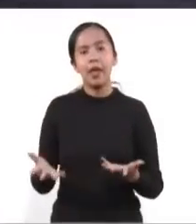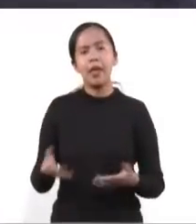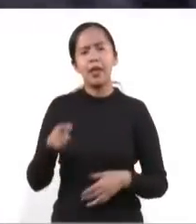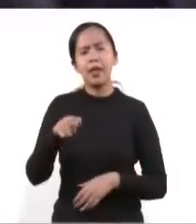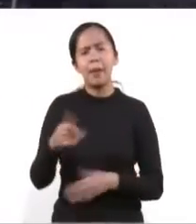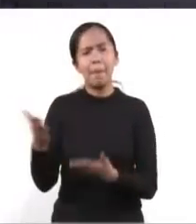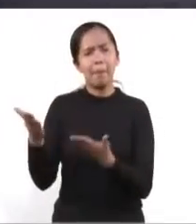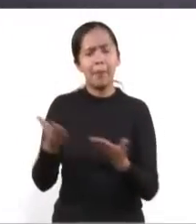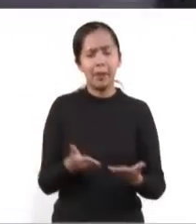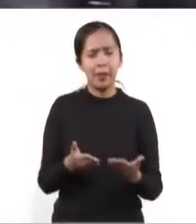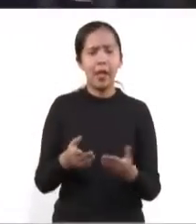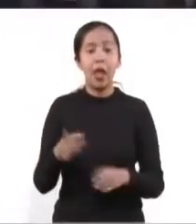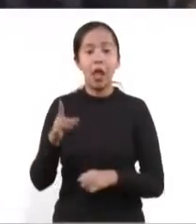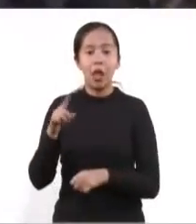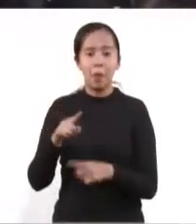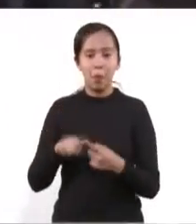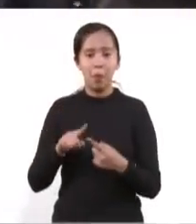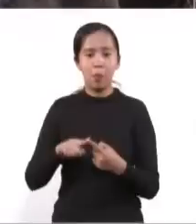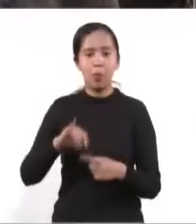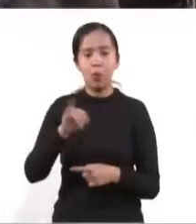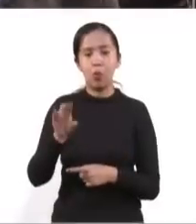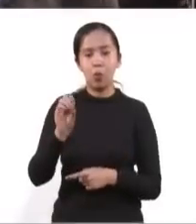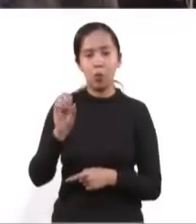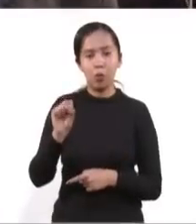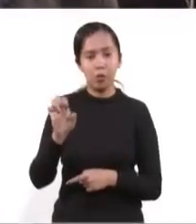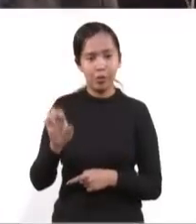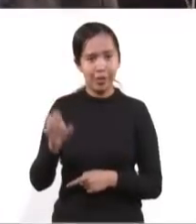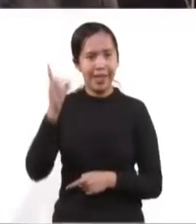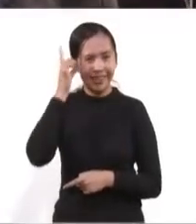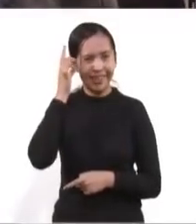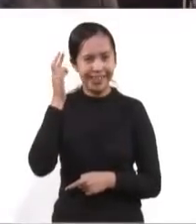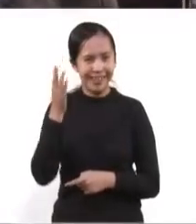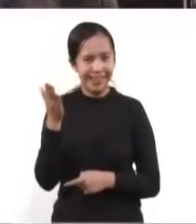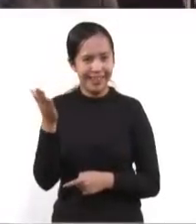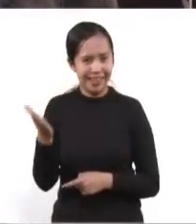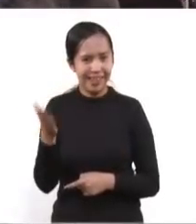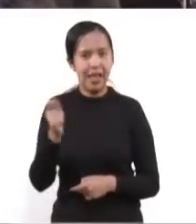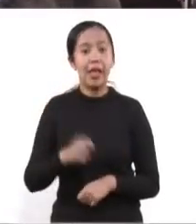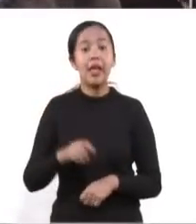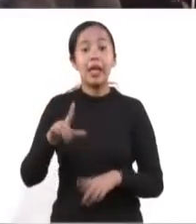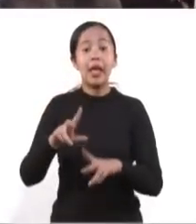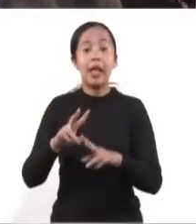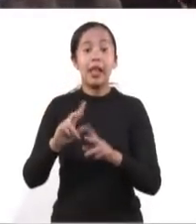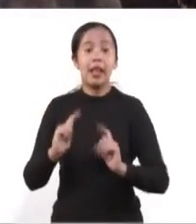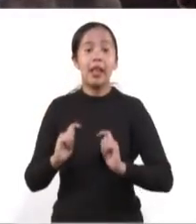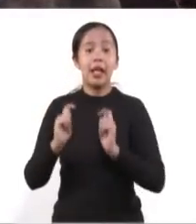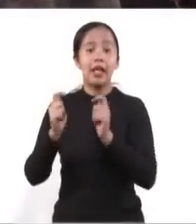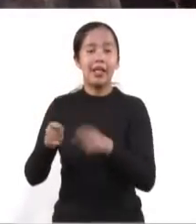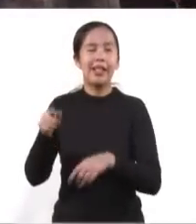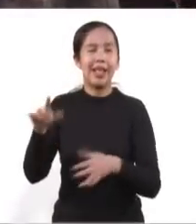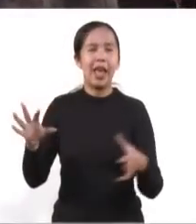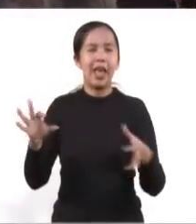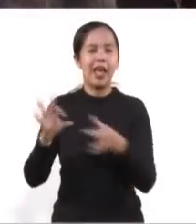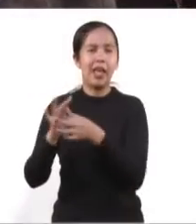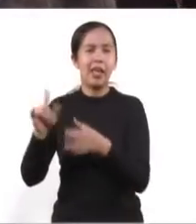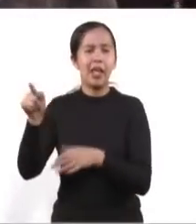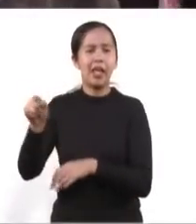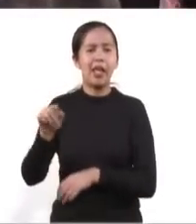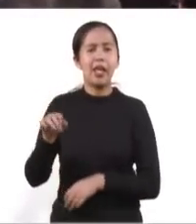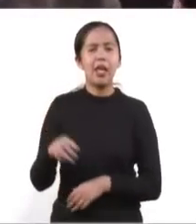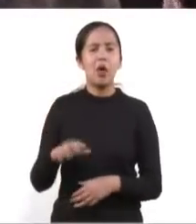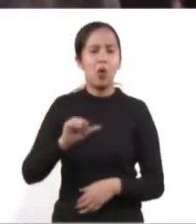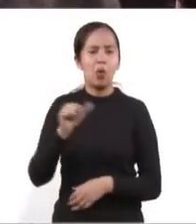la presencia del doctor José Alfonso Suárez del Real y Aguilera, titular de la Oficina de Enlace de México en Estrasburgo,